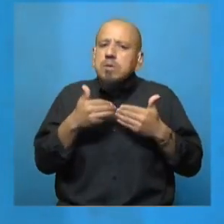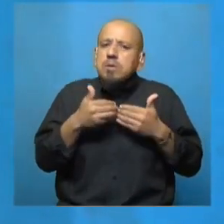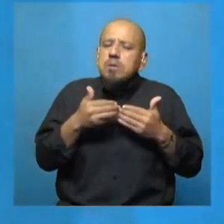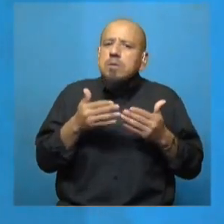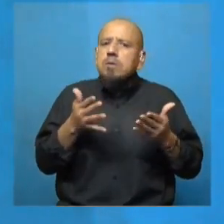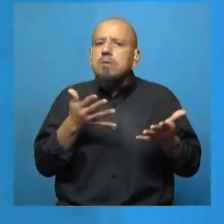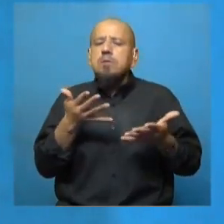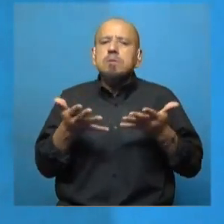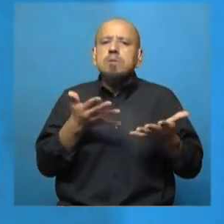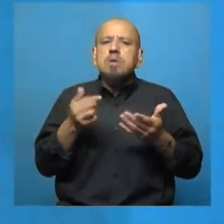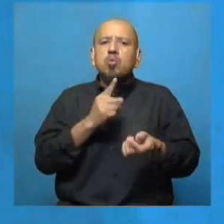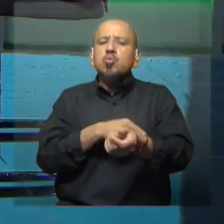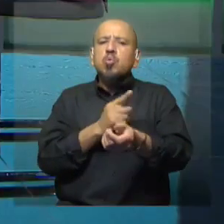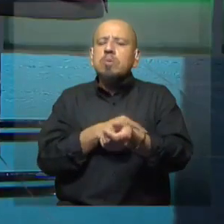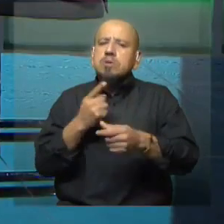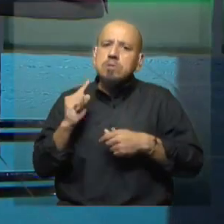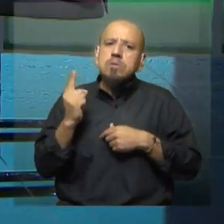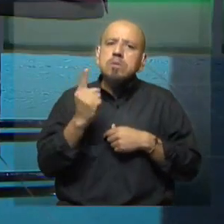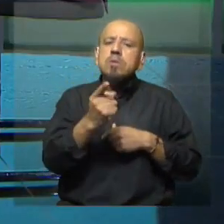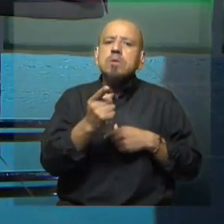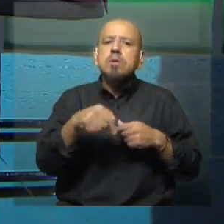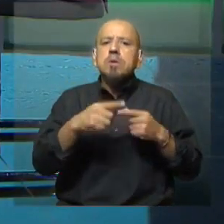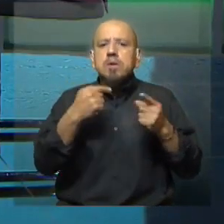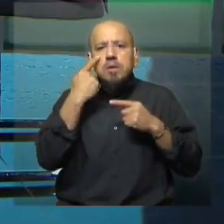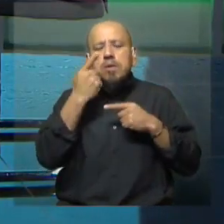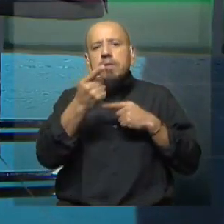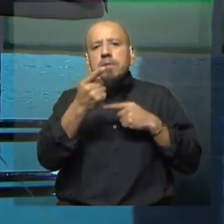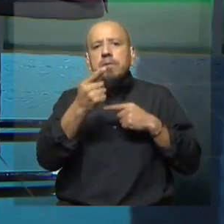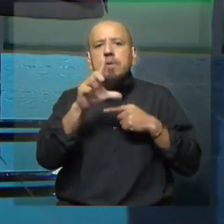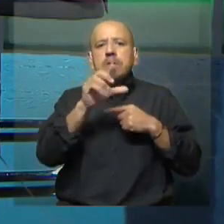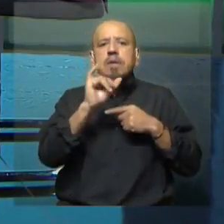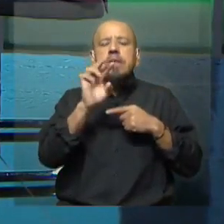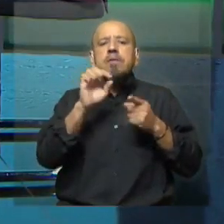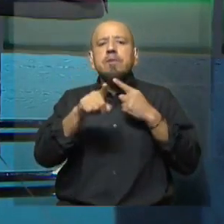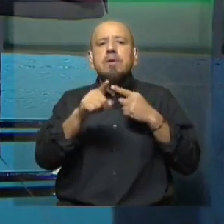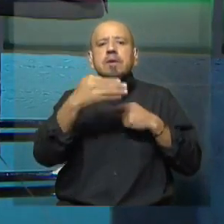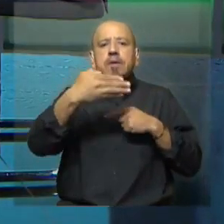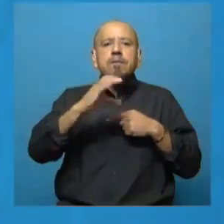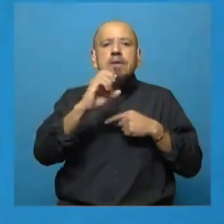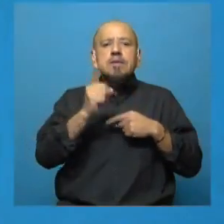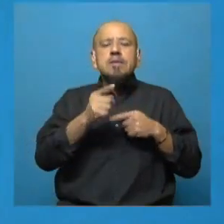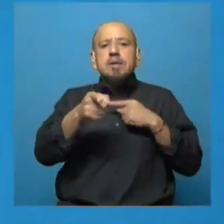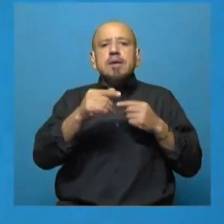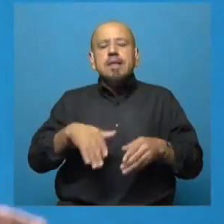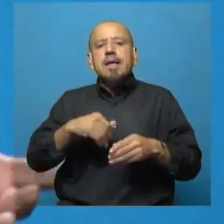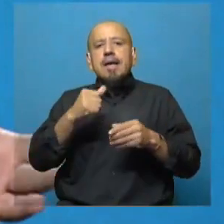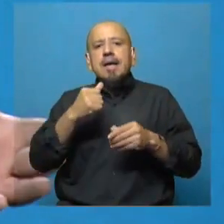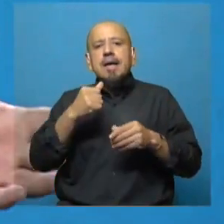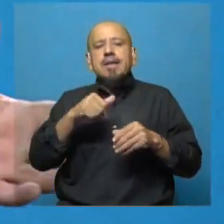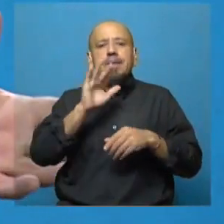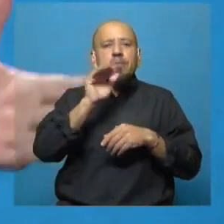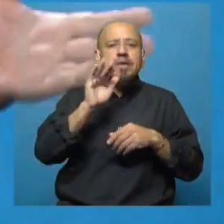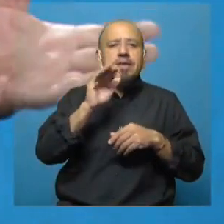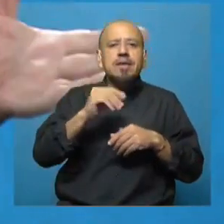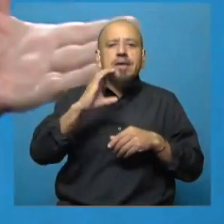perder un poco la costumbre de ir al tablado hasta acá hasta que vi un día en el laiba me acuerdo de la bcg haciendo la despedida de la caca dije bueno Esto